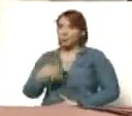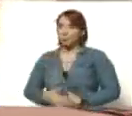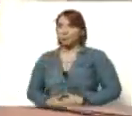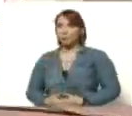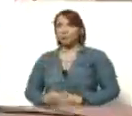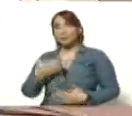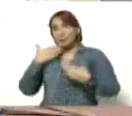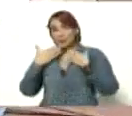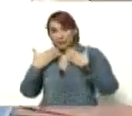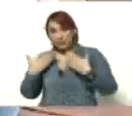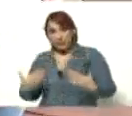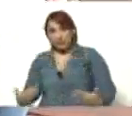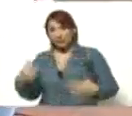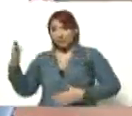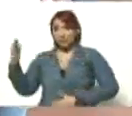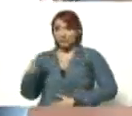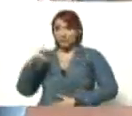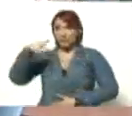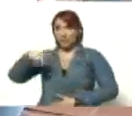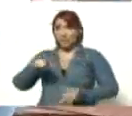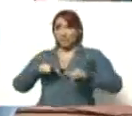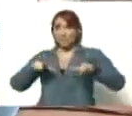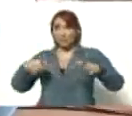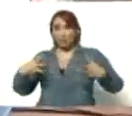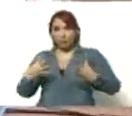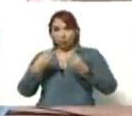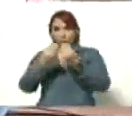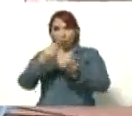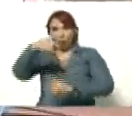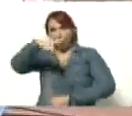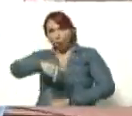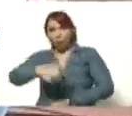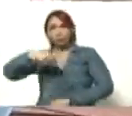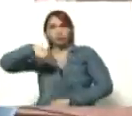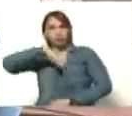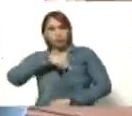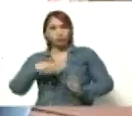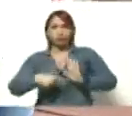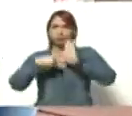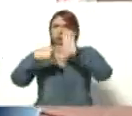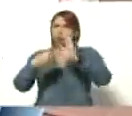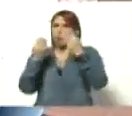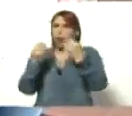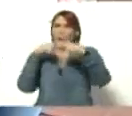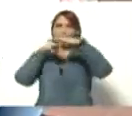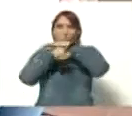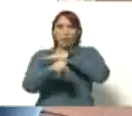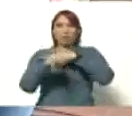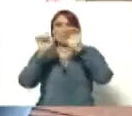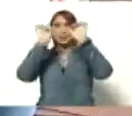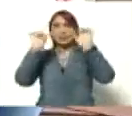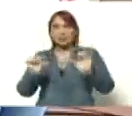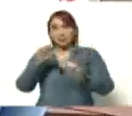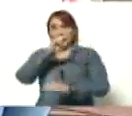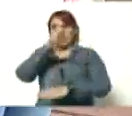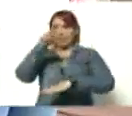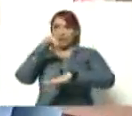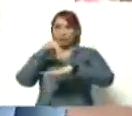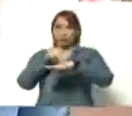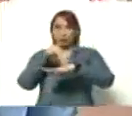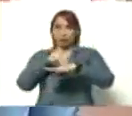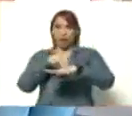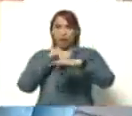por venir a este espacio y acompañarnos hoy. Hoy le vamos a mostrar cómo ingresar al Sistema Nacional de Ingreso